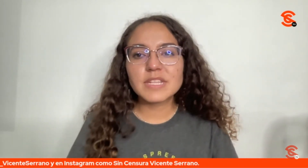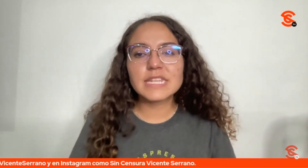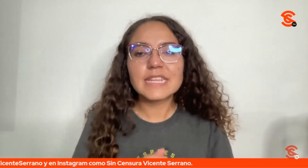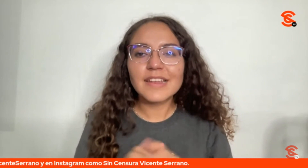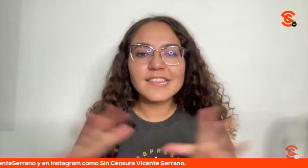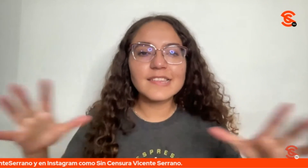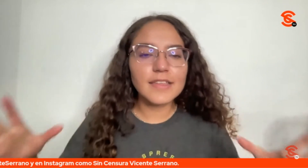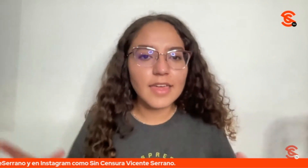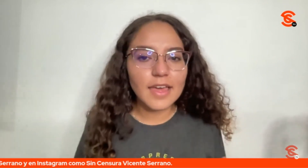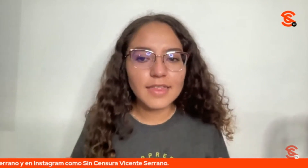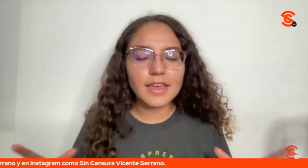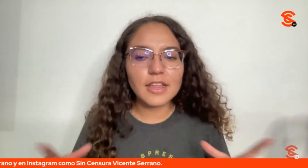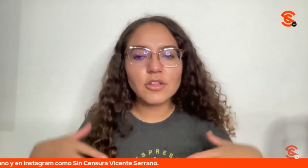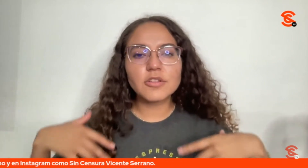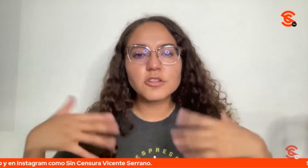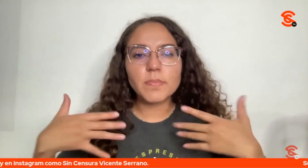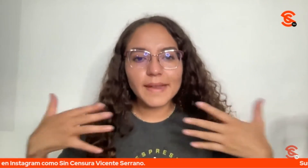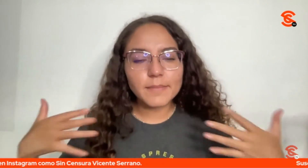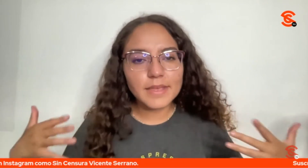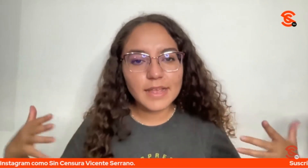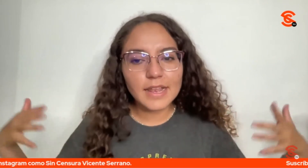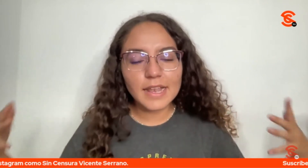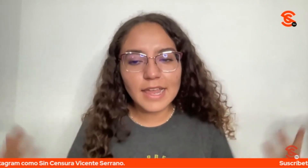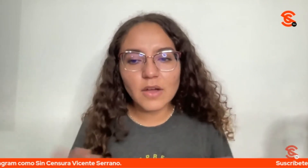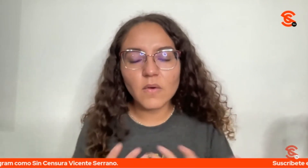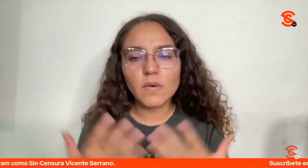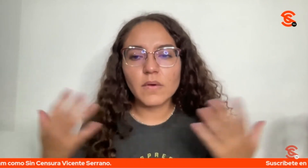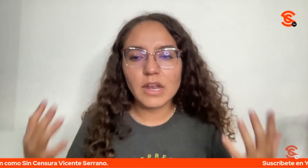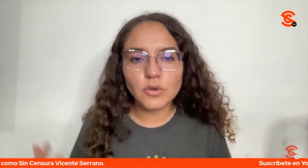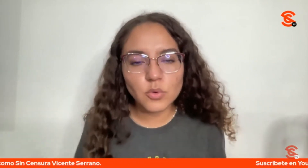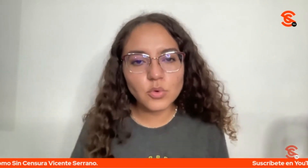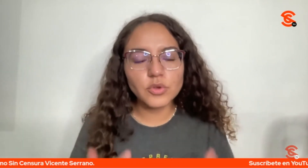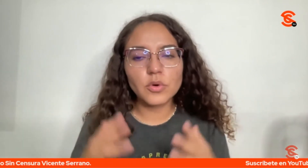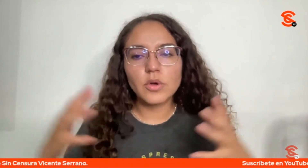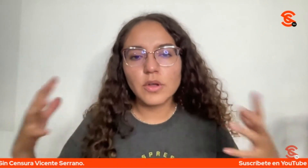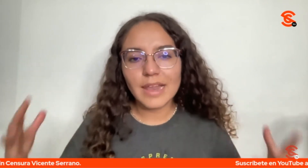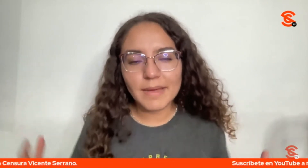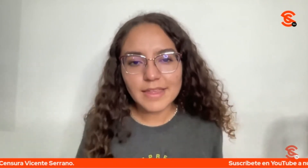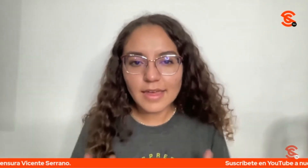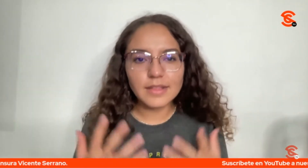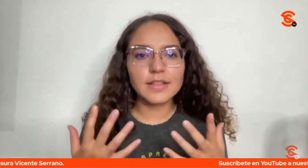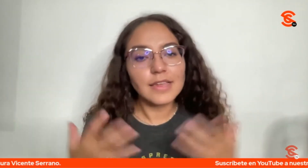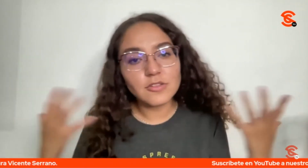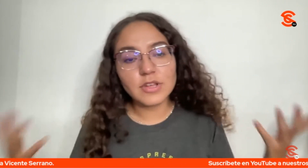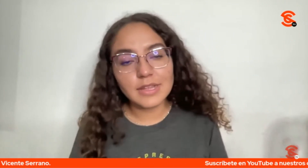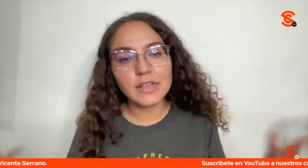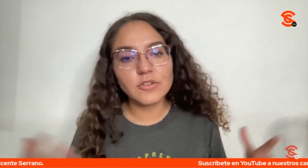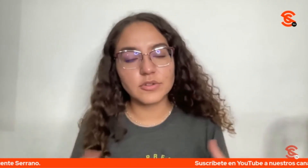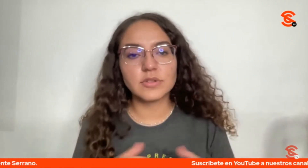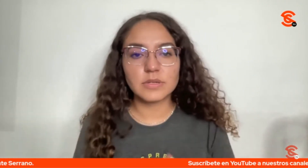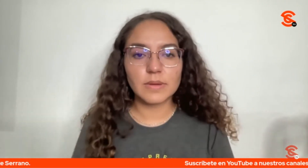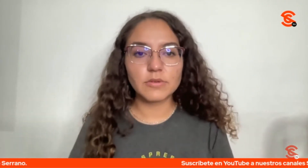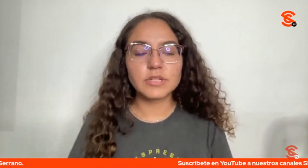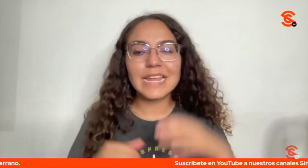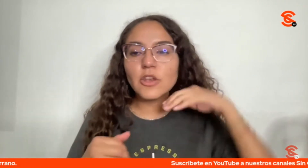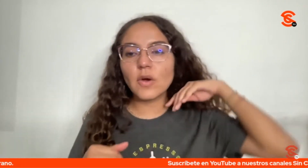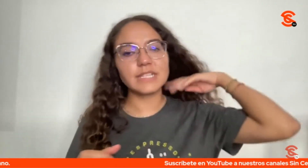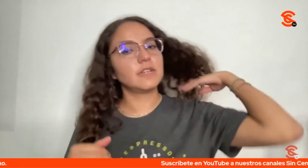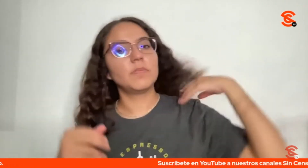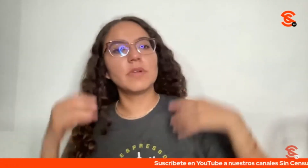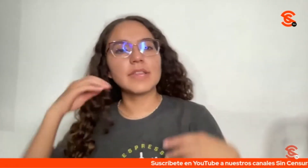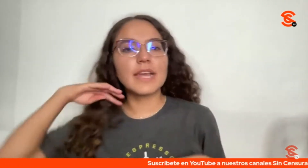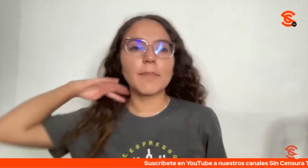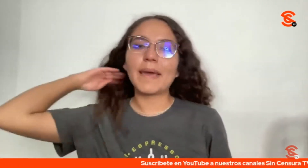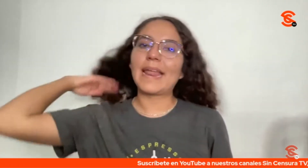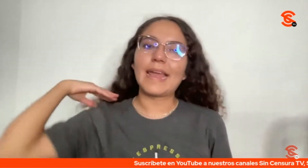dos, pues quitarse esta idea de que todo es para mí el ego, el orgullo, la vanidad, que es lo que tienen los conservadores en